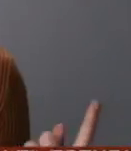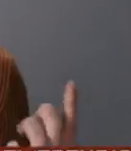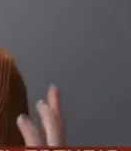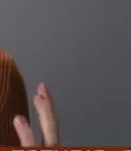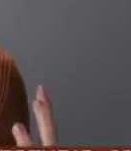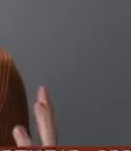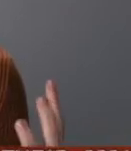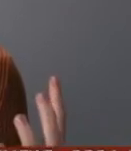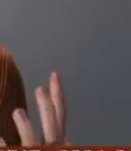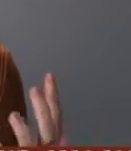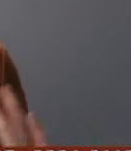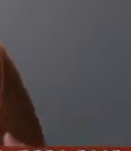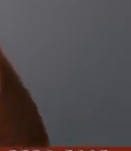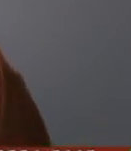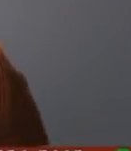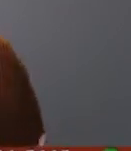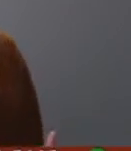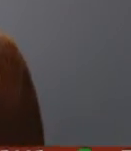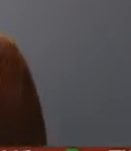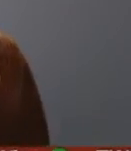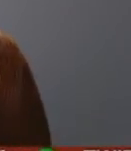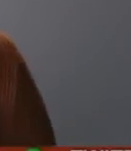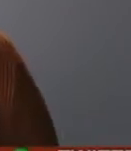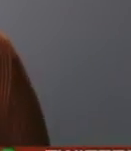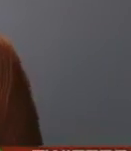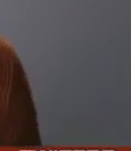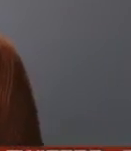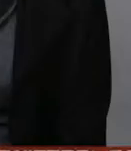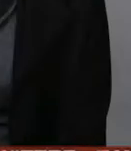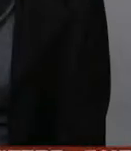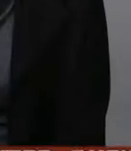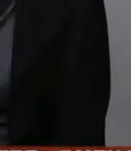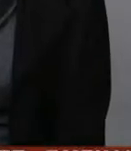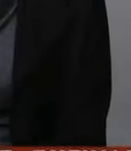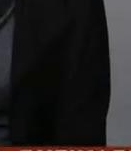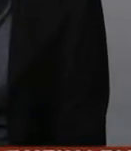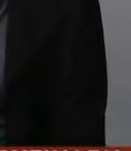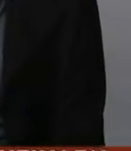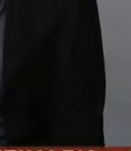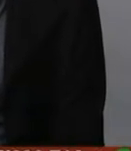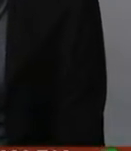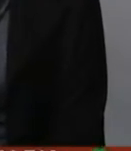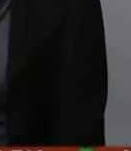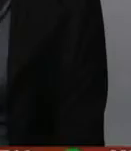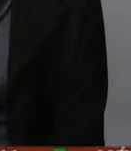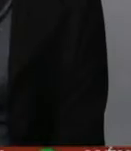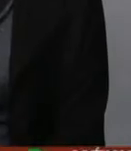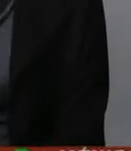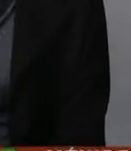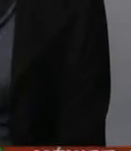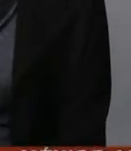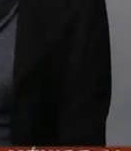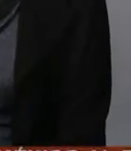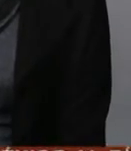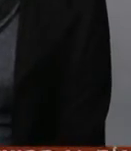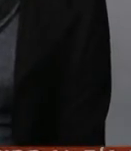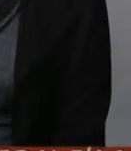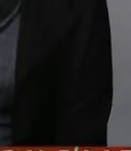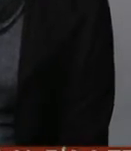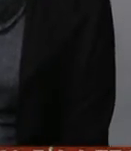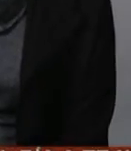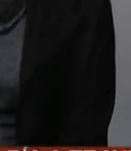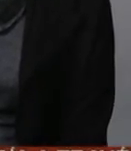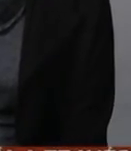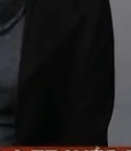Trump ha hecho, pues, con sus palabras en contra del género femenino. El video, que fue producido por Pro Clinton, expone